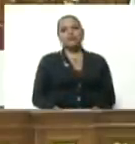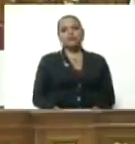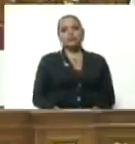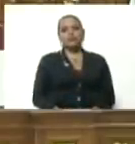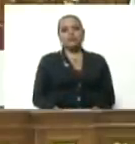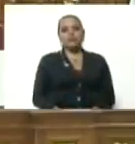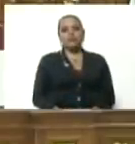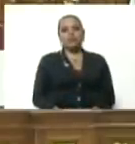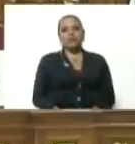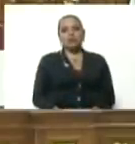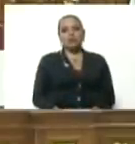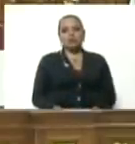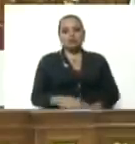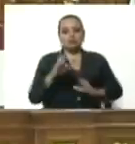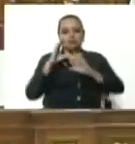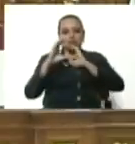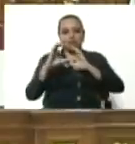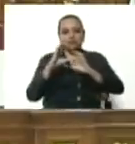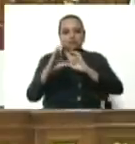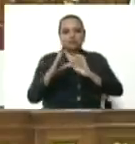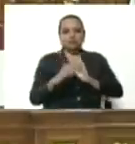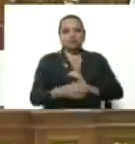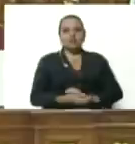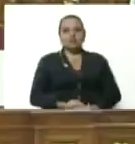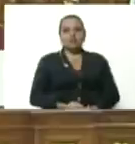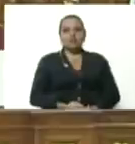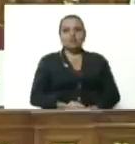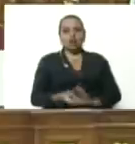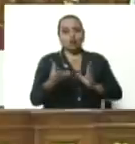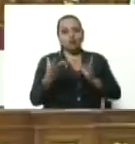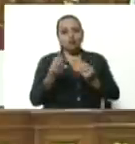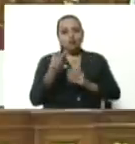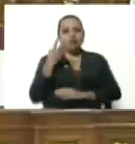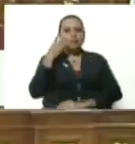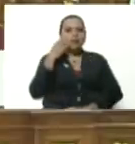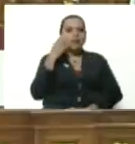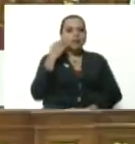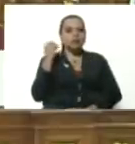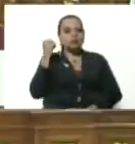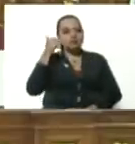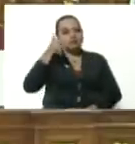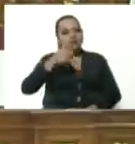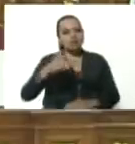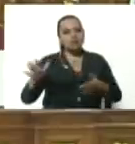una comunicación, nuestra compatriota venezolana, extraordinaria, con mucha experiencia en el área